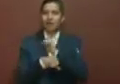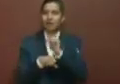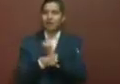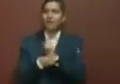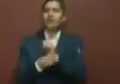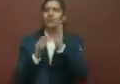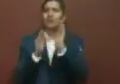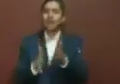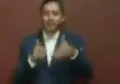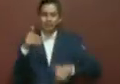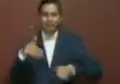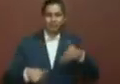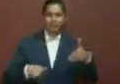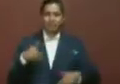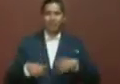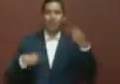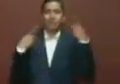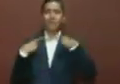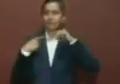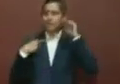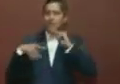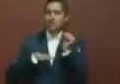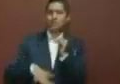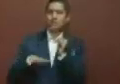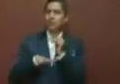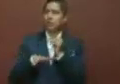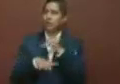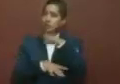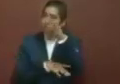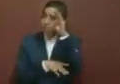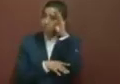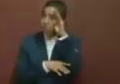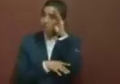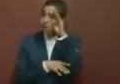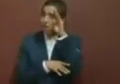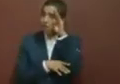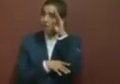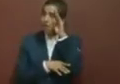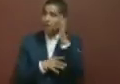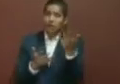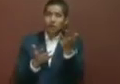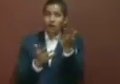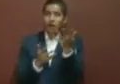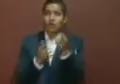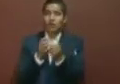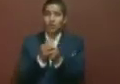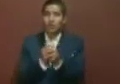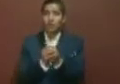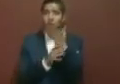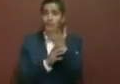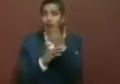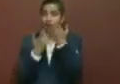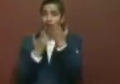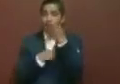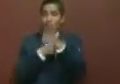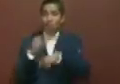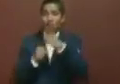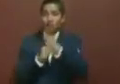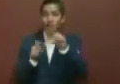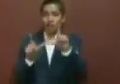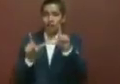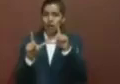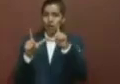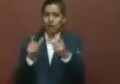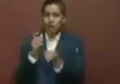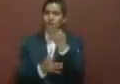están incomodando a muchos michoacanos. Se piensa que se pretende implementar nuevas placas. ¿Qué